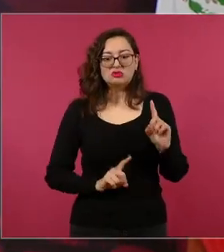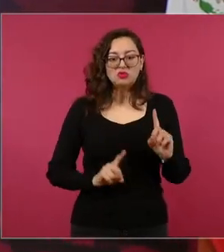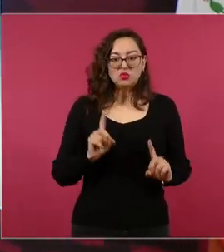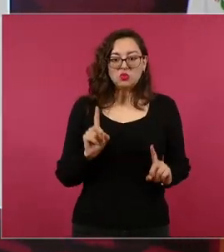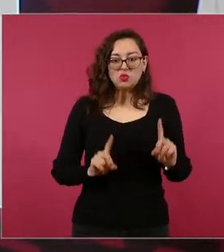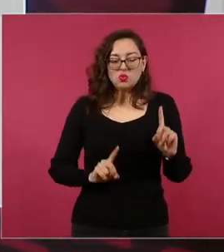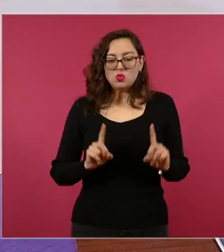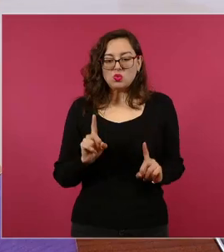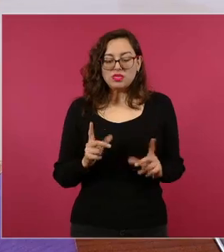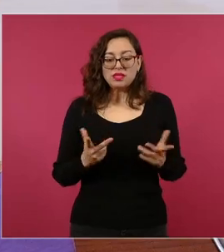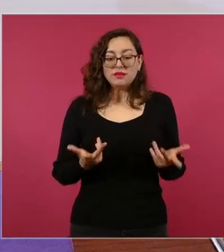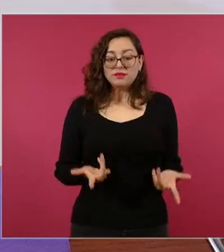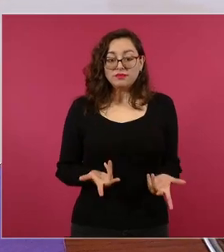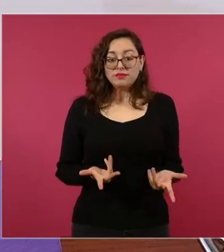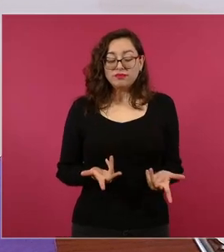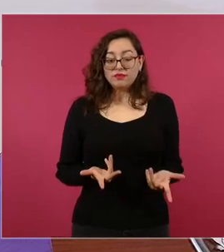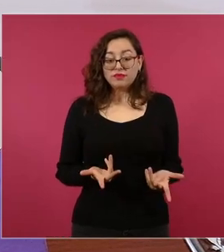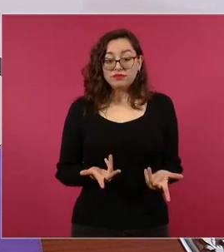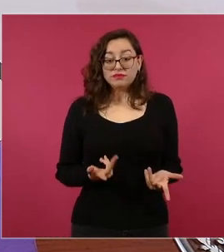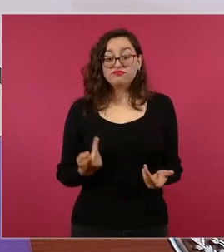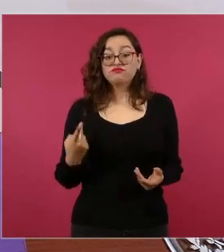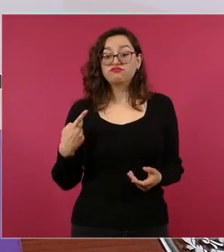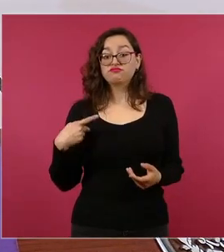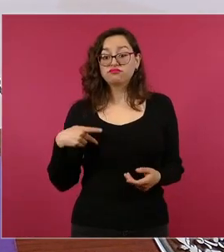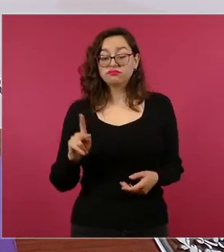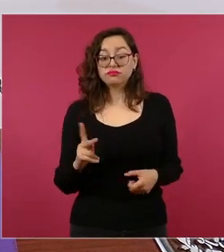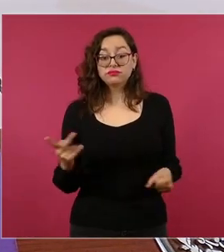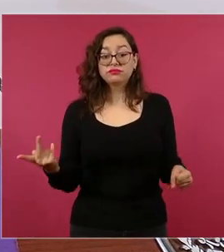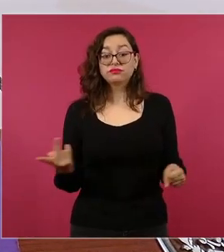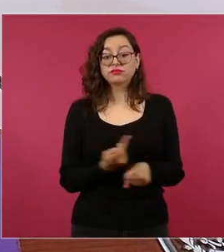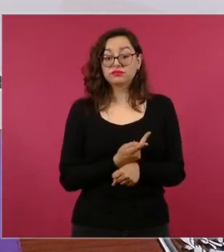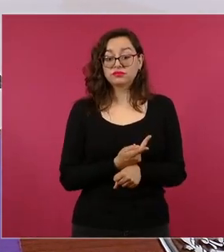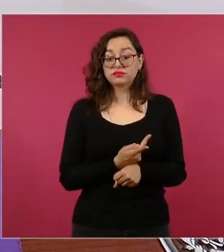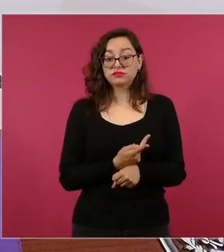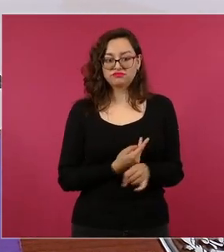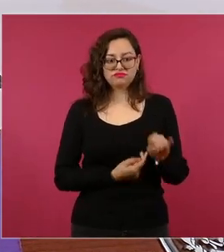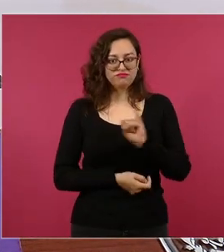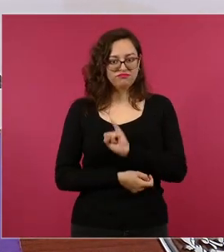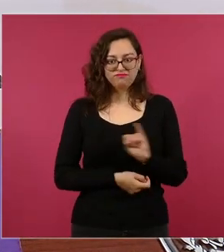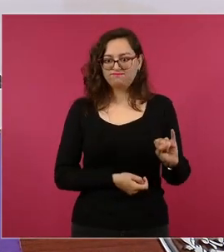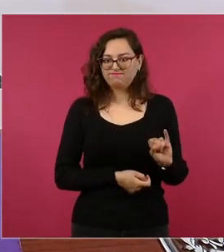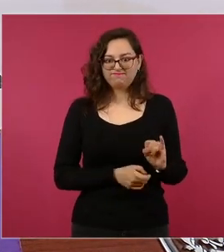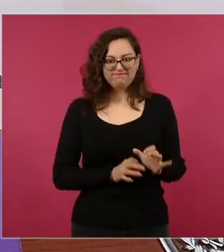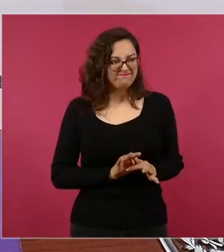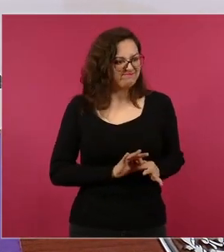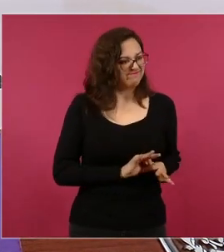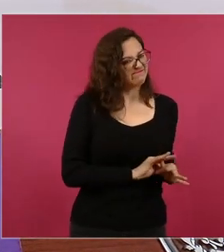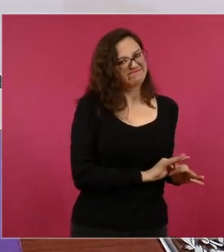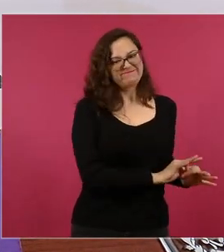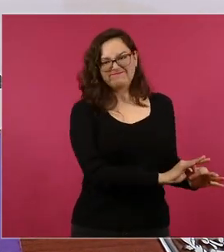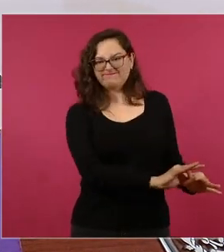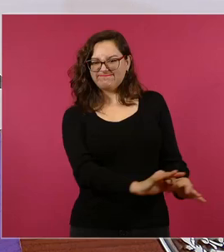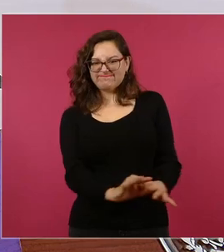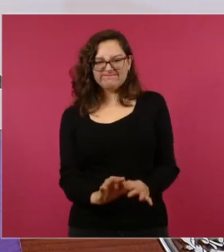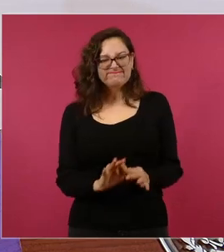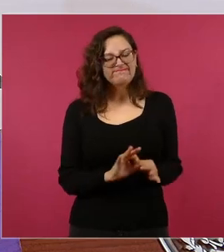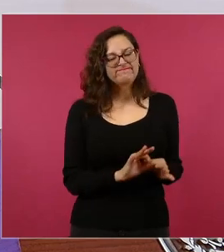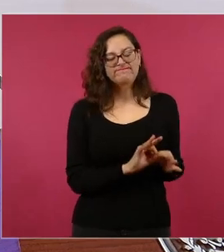una estrategia de unidad de todas las fuerzas de la izquierda en Francia.